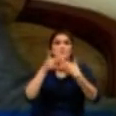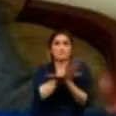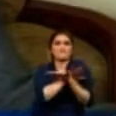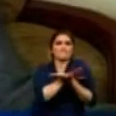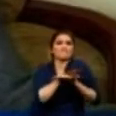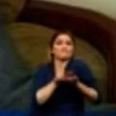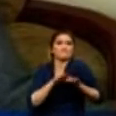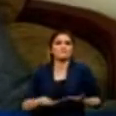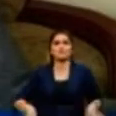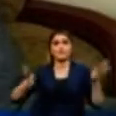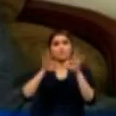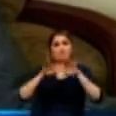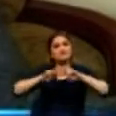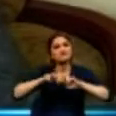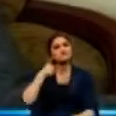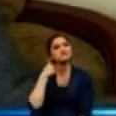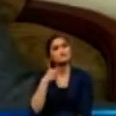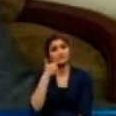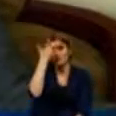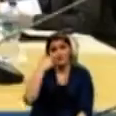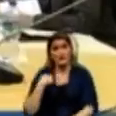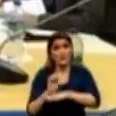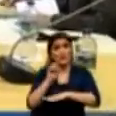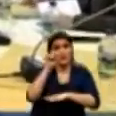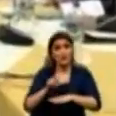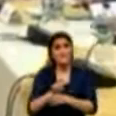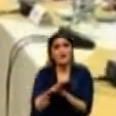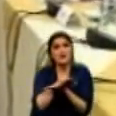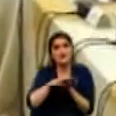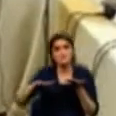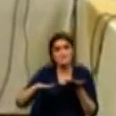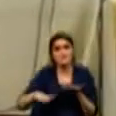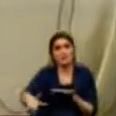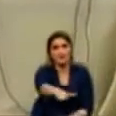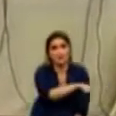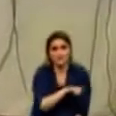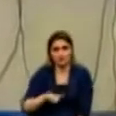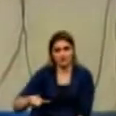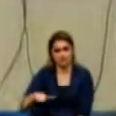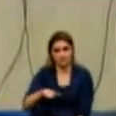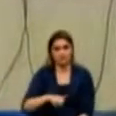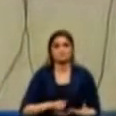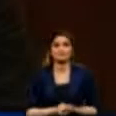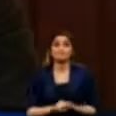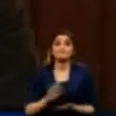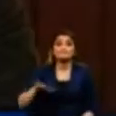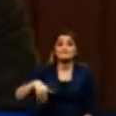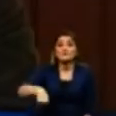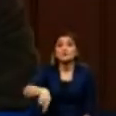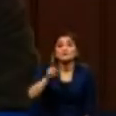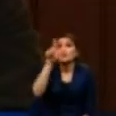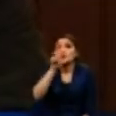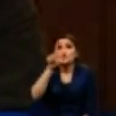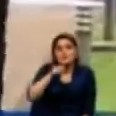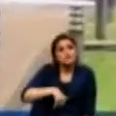una justicia transparente y un país que vive en democracia. La comisión encargada continuará con la investigación. El lunes recibirá